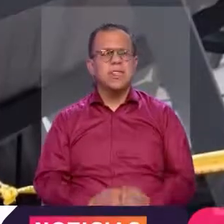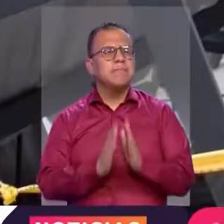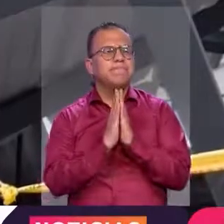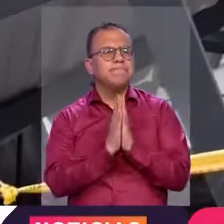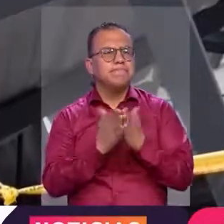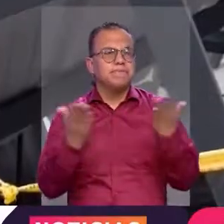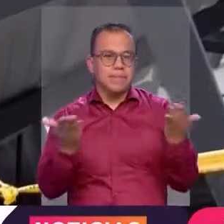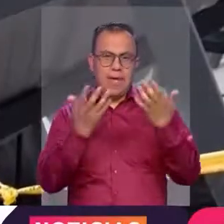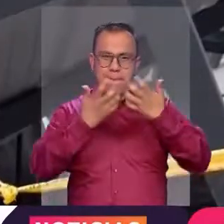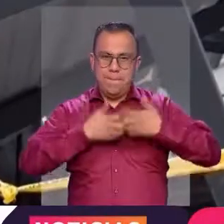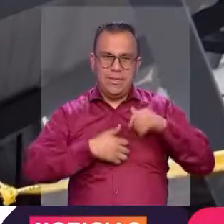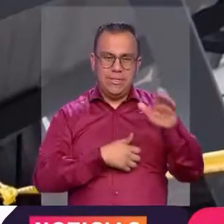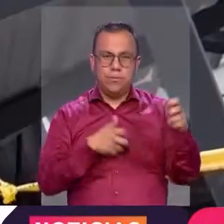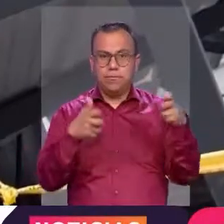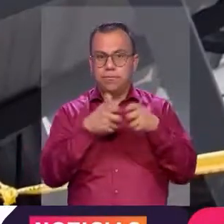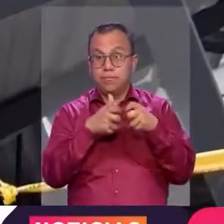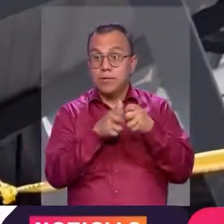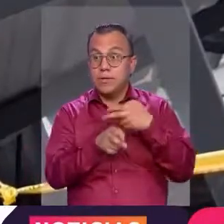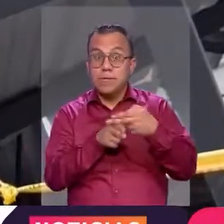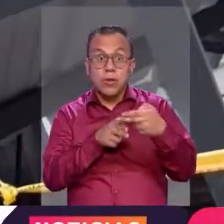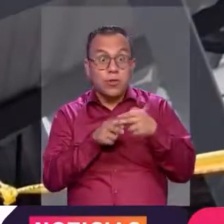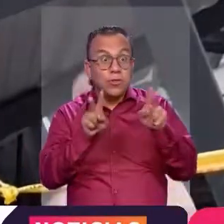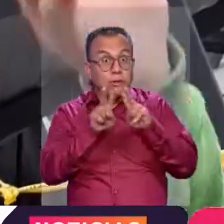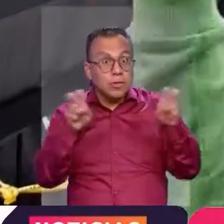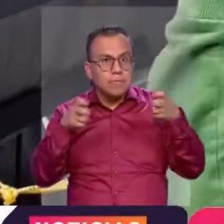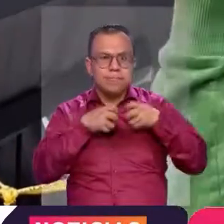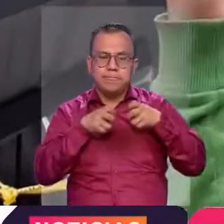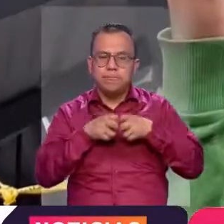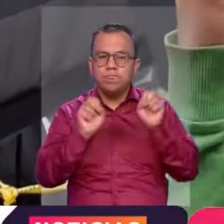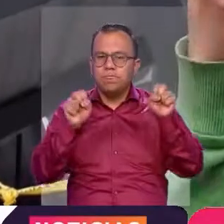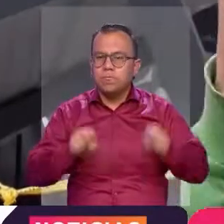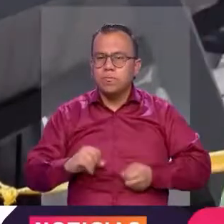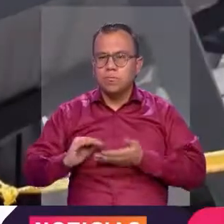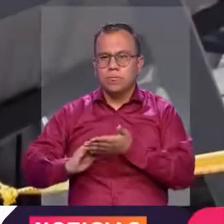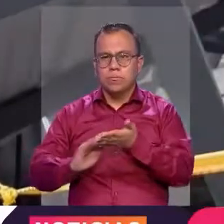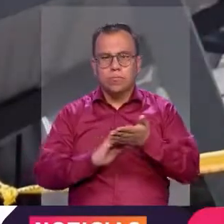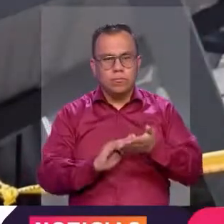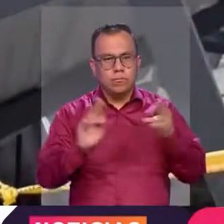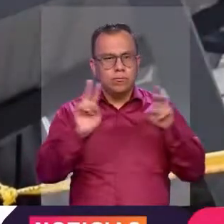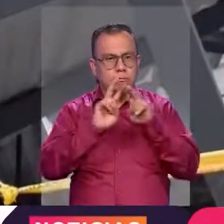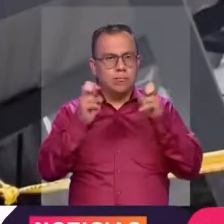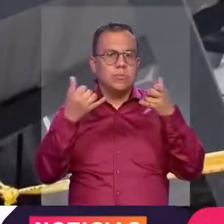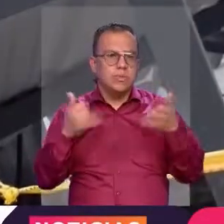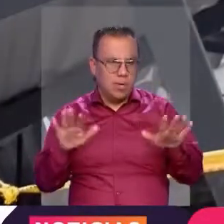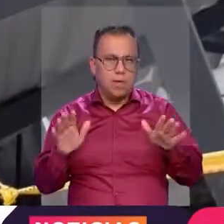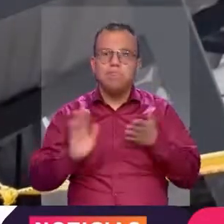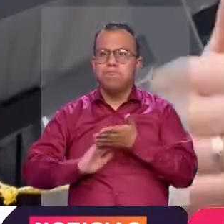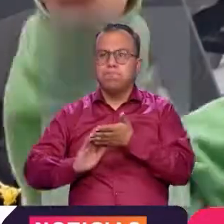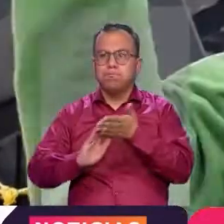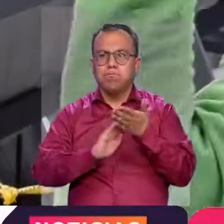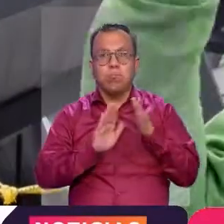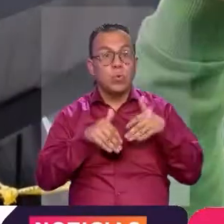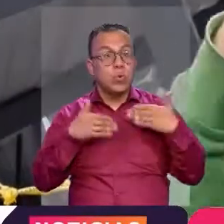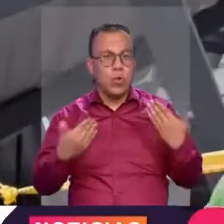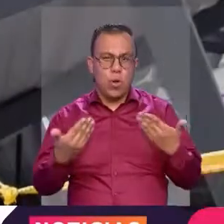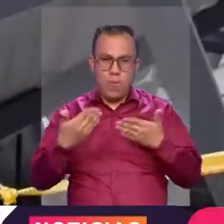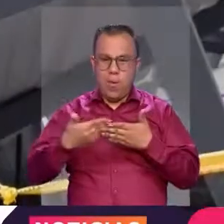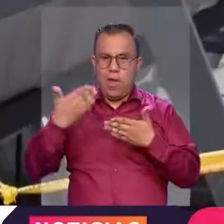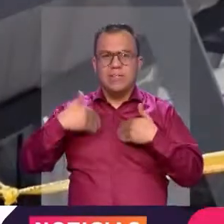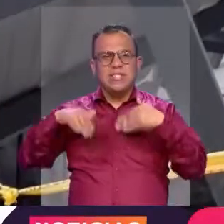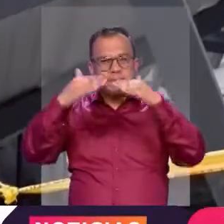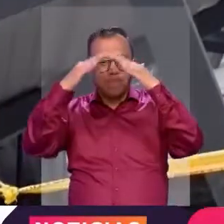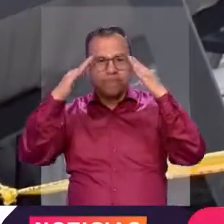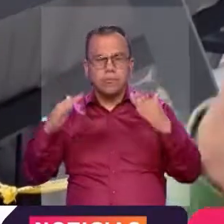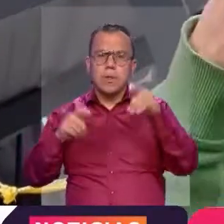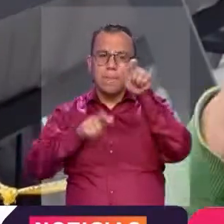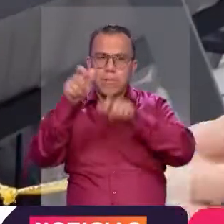a Codensa es que por favor nos colaboren lo más pronto posible para poder solucionar el tema. Ya pues nosotros estamos mirando en la parte de arriba